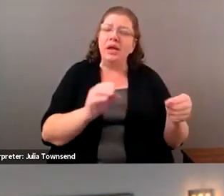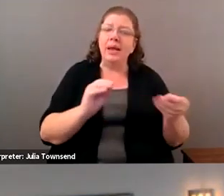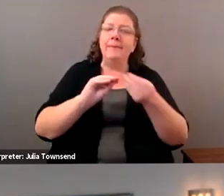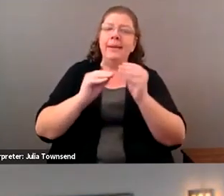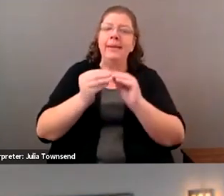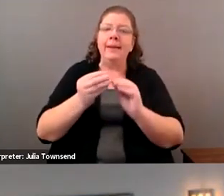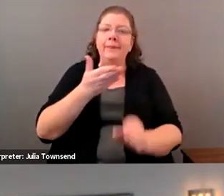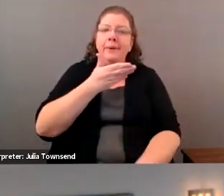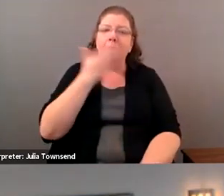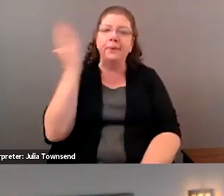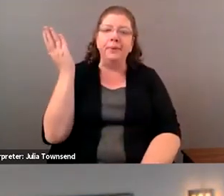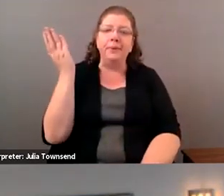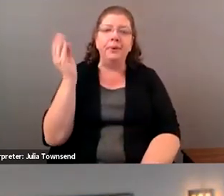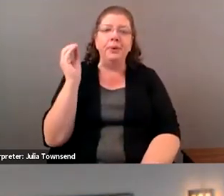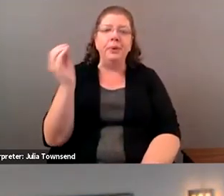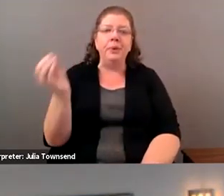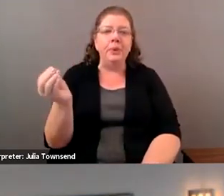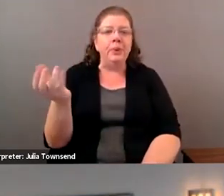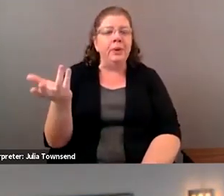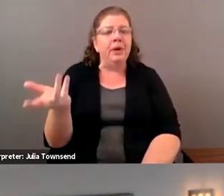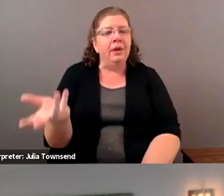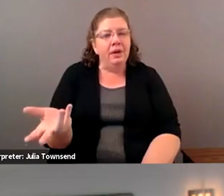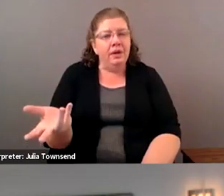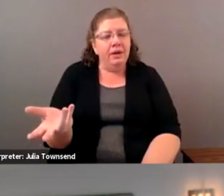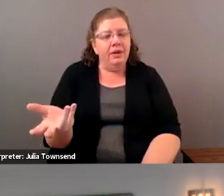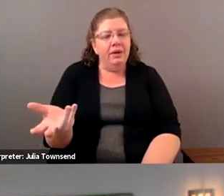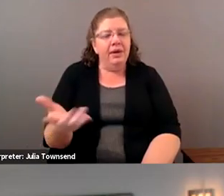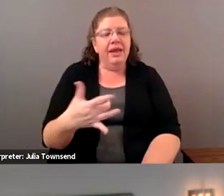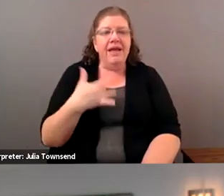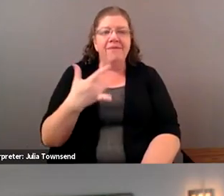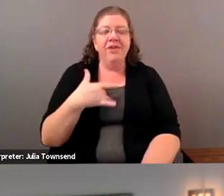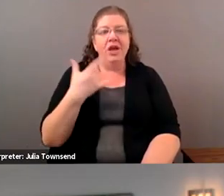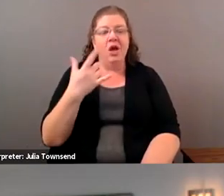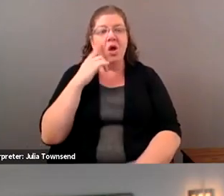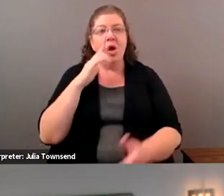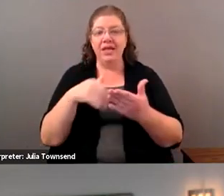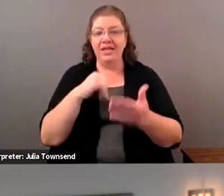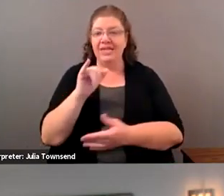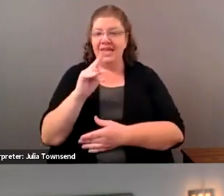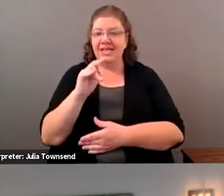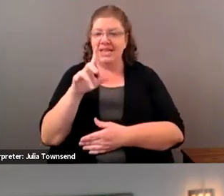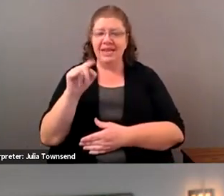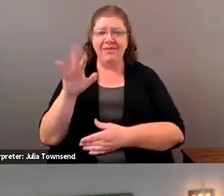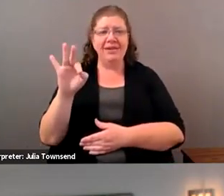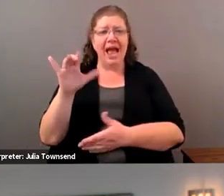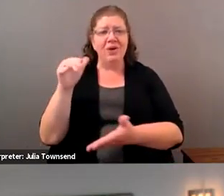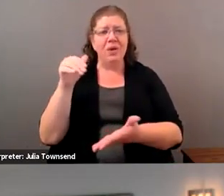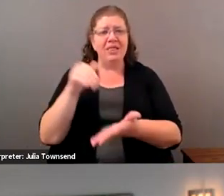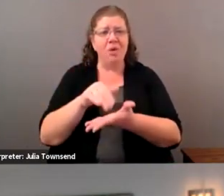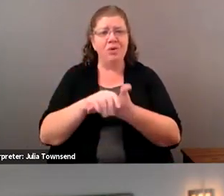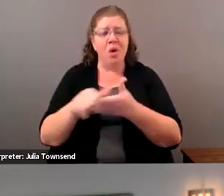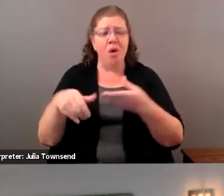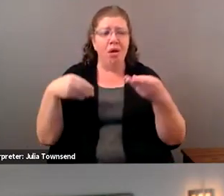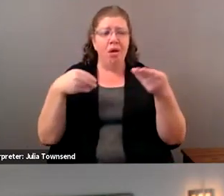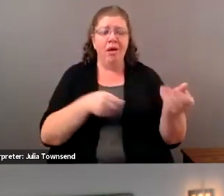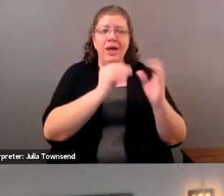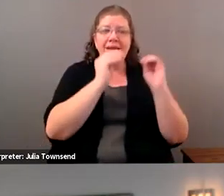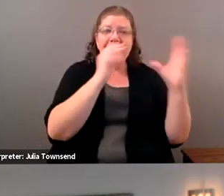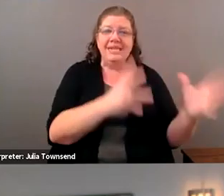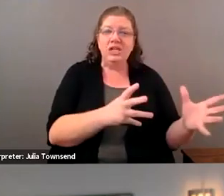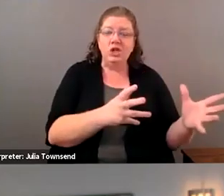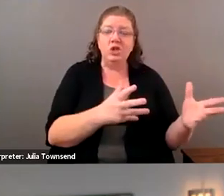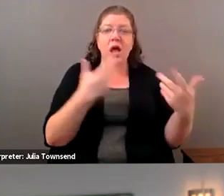números así que veo todos estos incentivos que se están dando como 900 millones a los maestros y